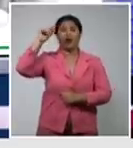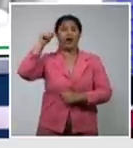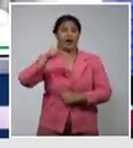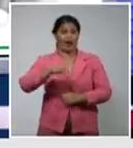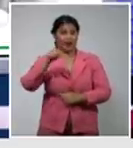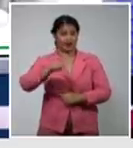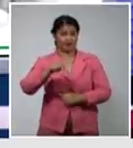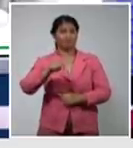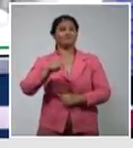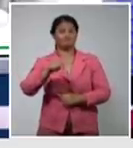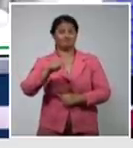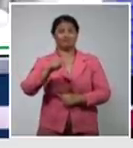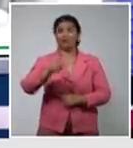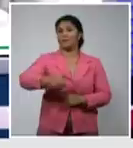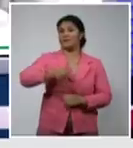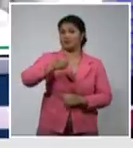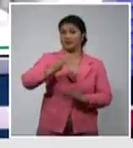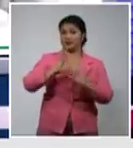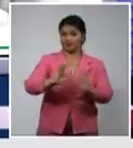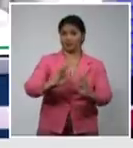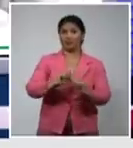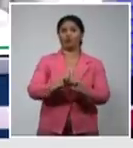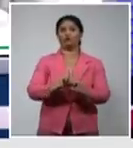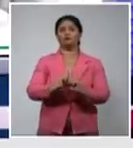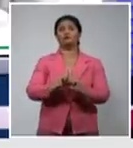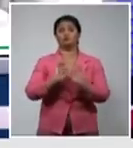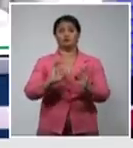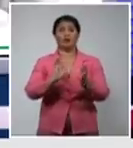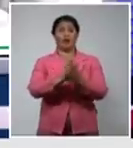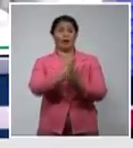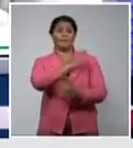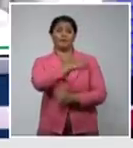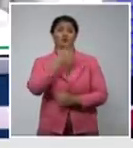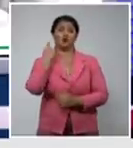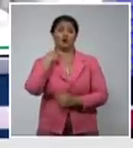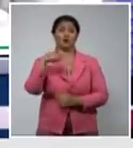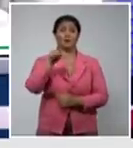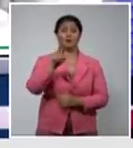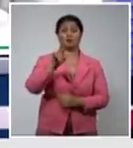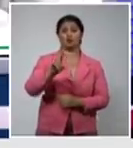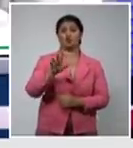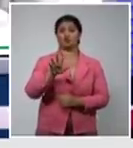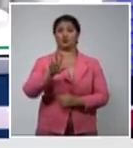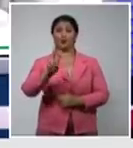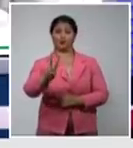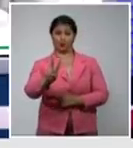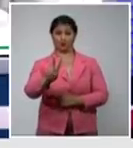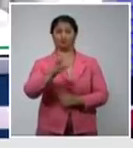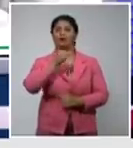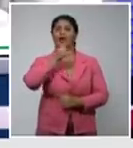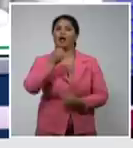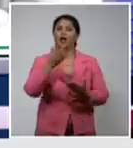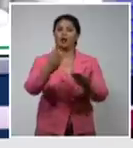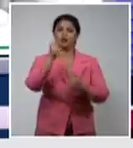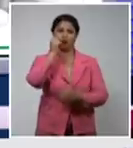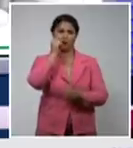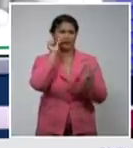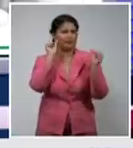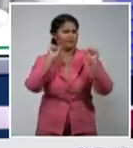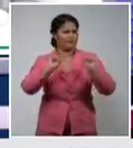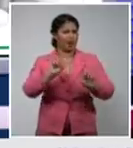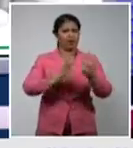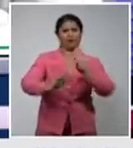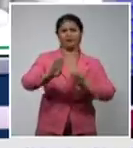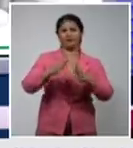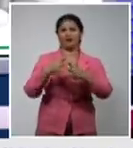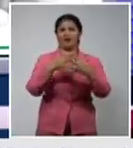un golpe de Estado en marzo de 1952. Hoy es un día también para recordar a aquellos hombres de la